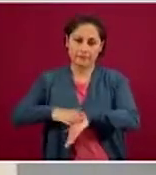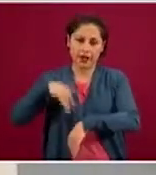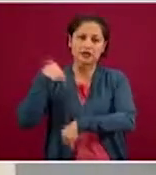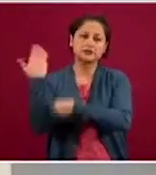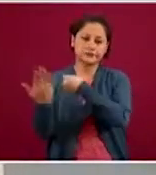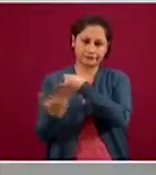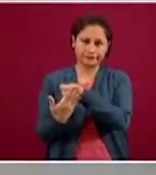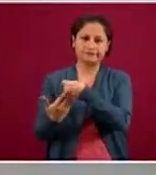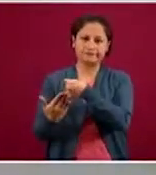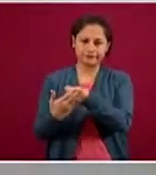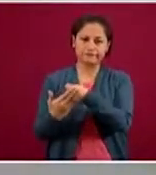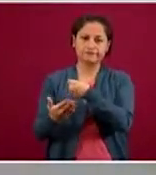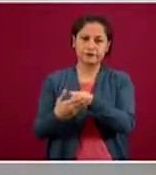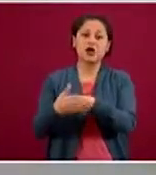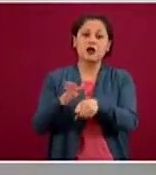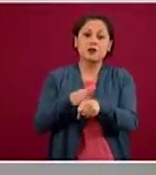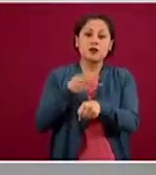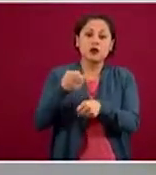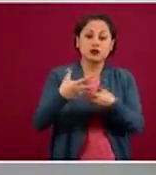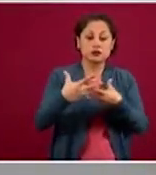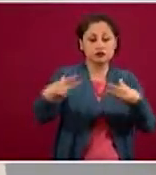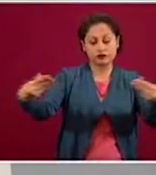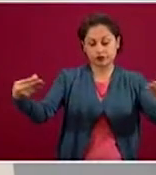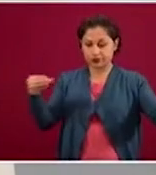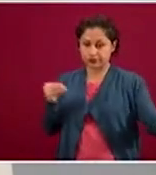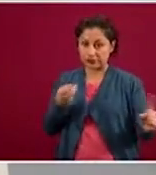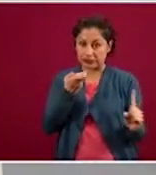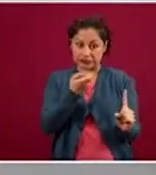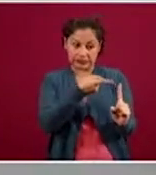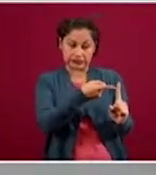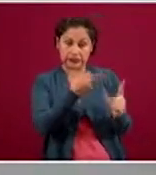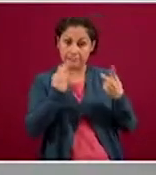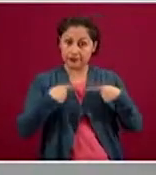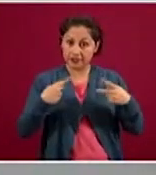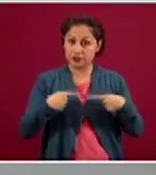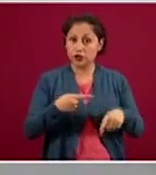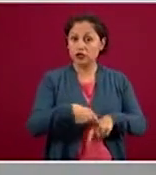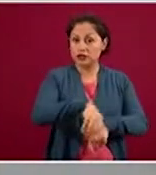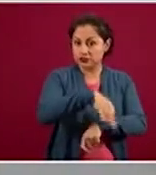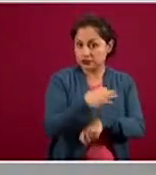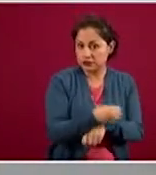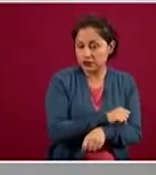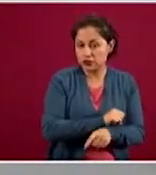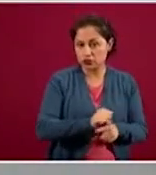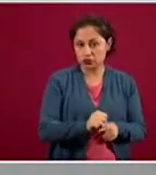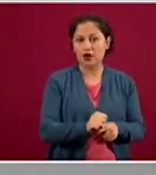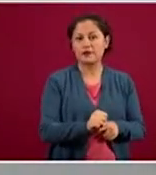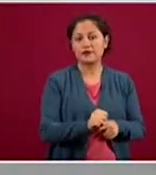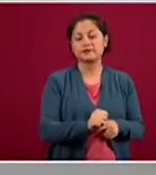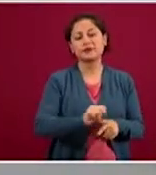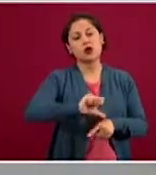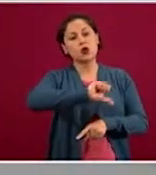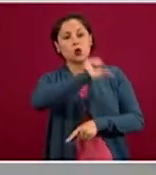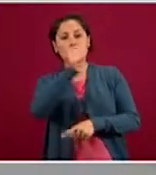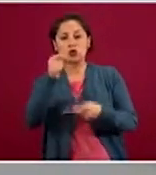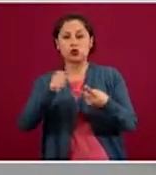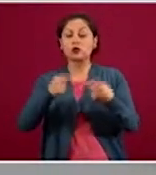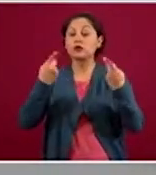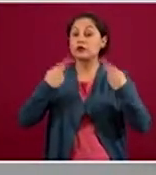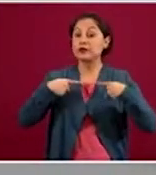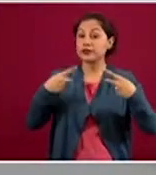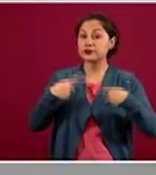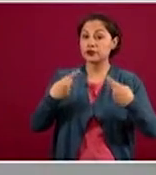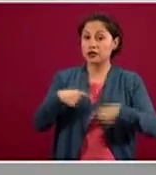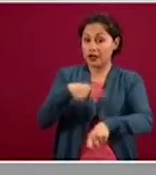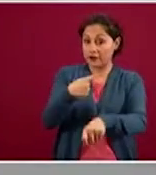cambie. Esos son los ambulatorios. Las personas con enfermedad grave, que son quienes se hospitalizan, con